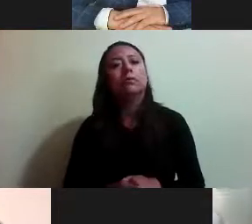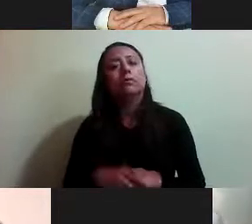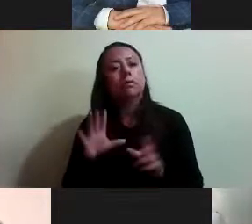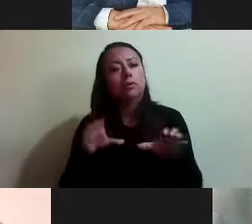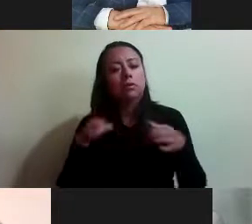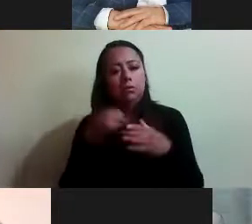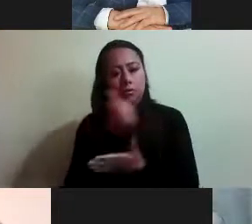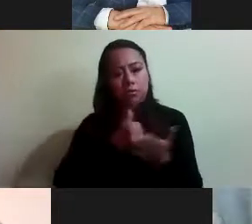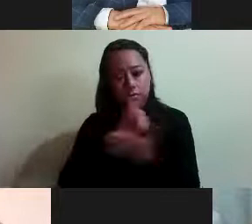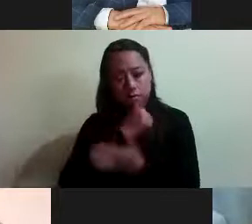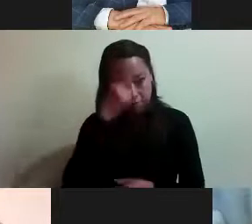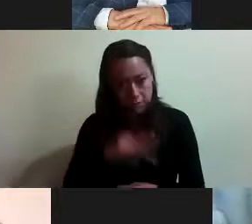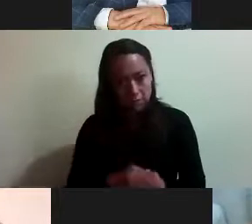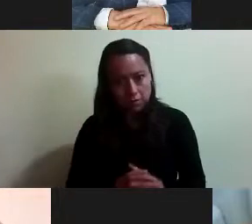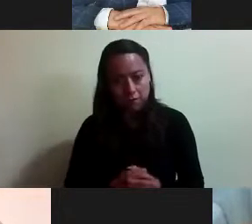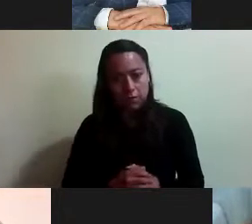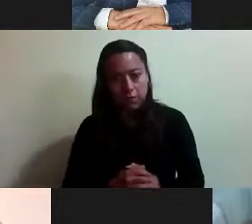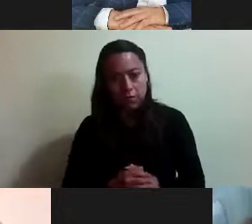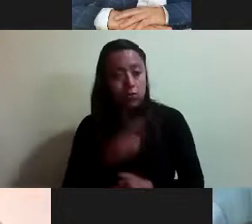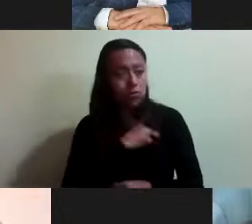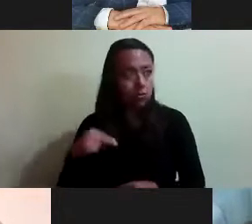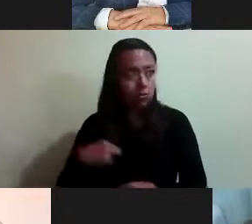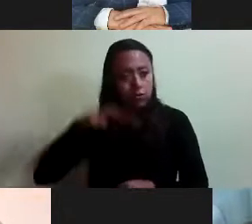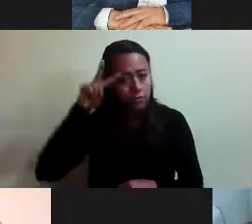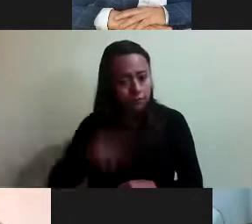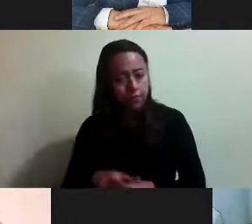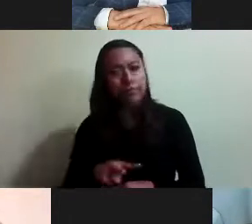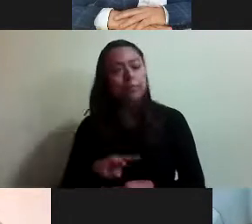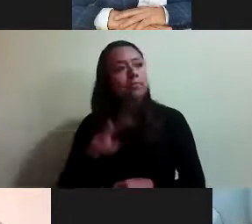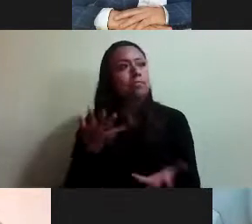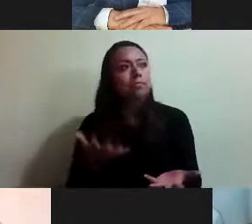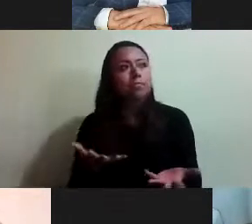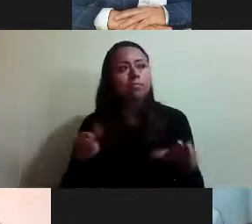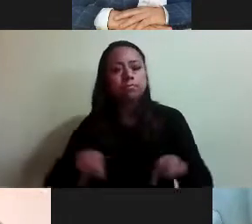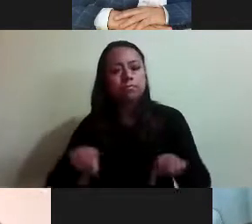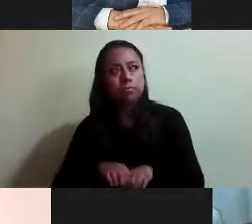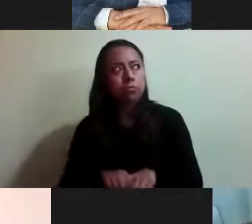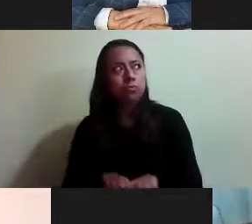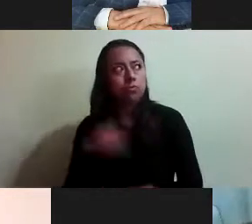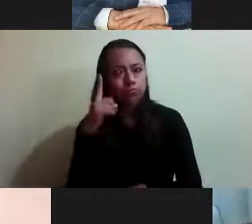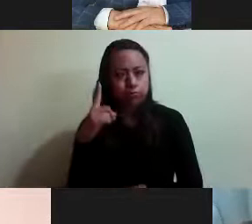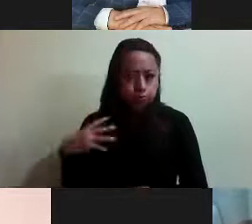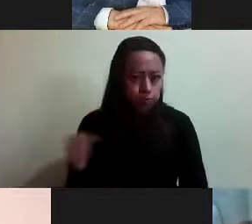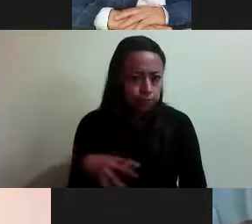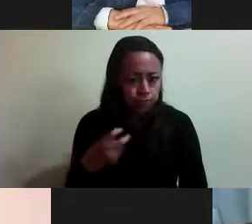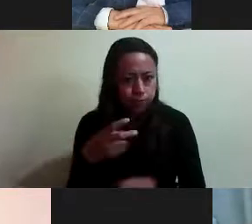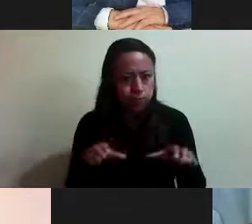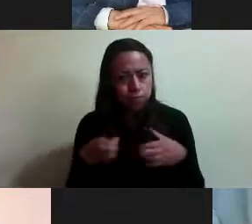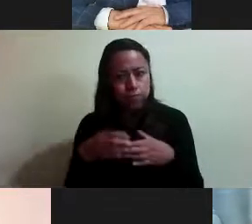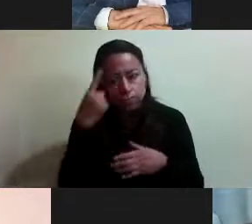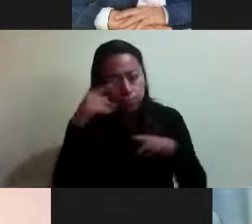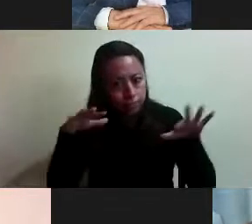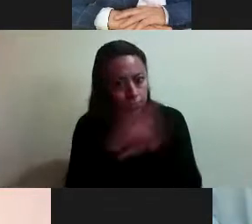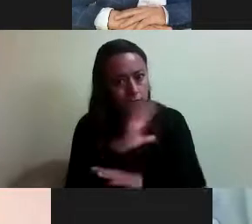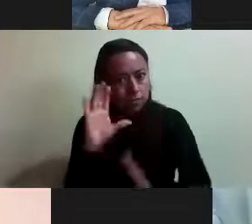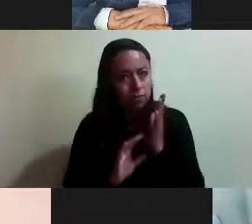y que nosotros, la verdad, nos sujetamos a ese techo, y no hubo un intento de este Congreso de modificar la Constitución para